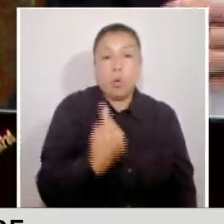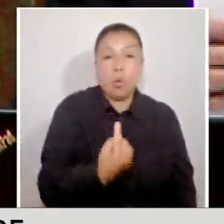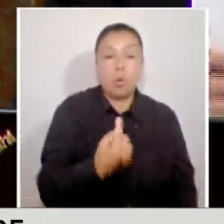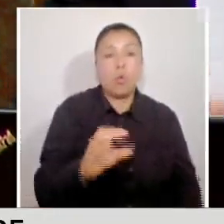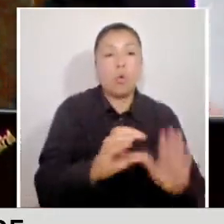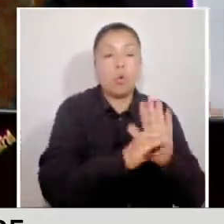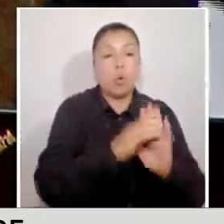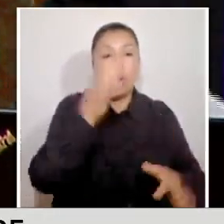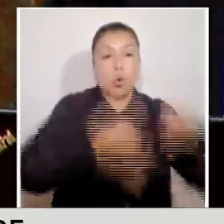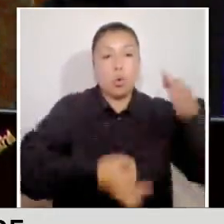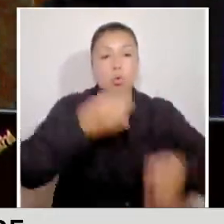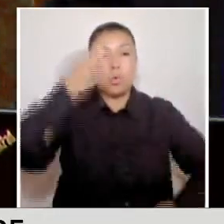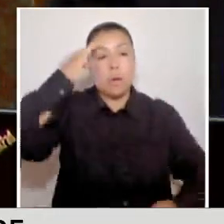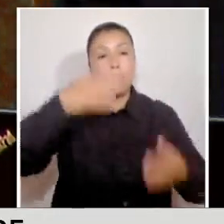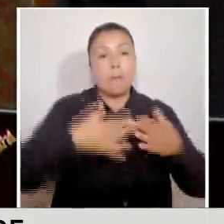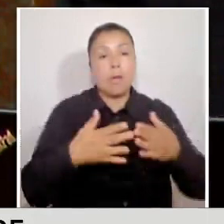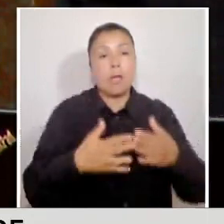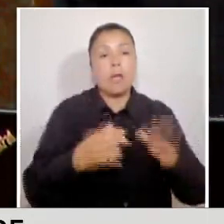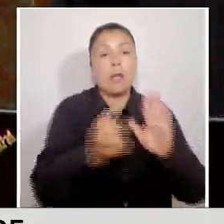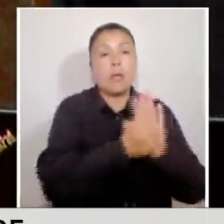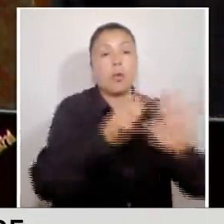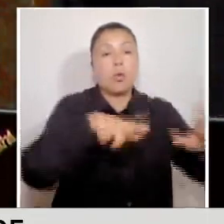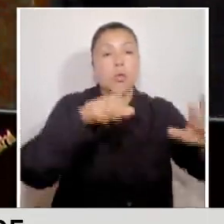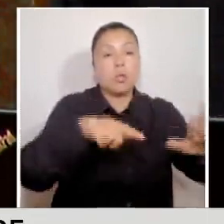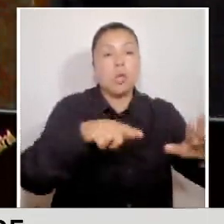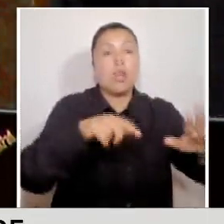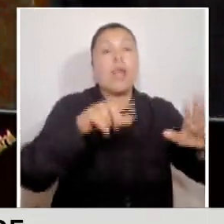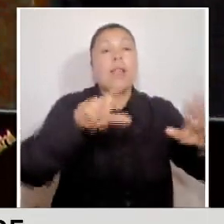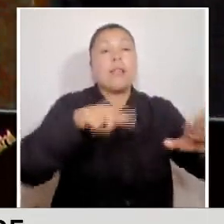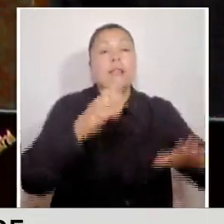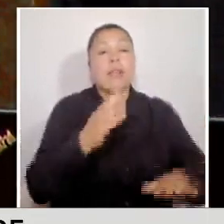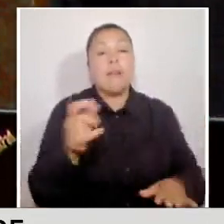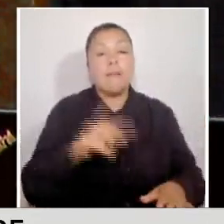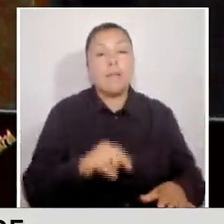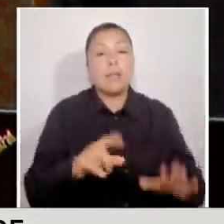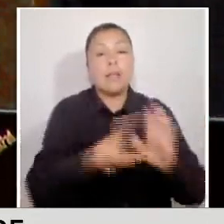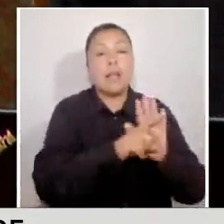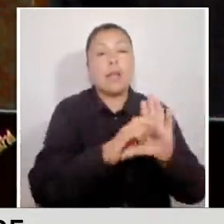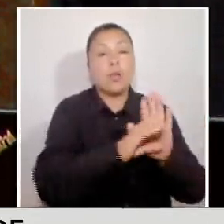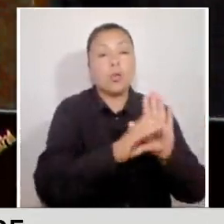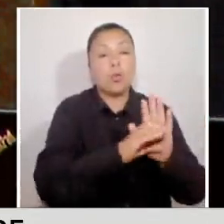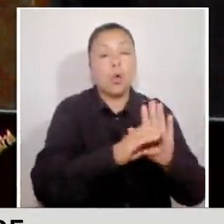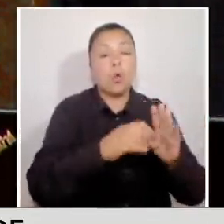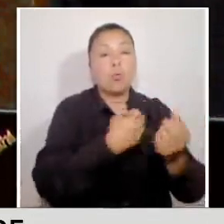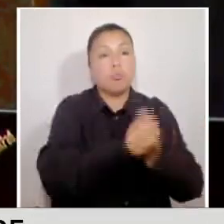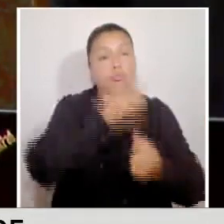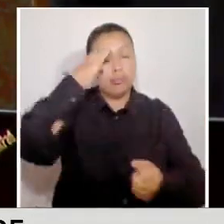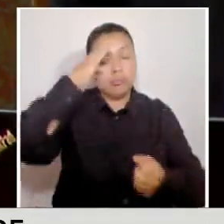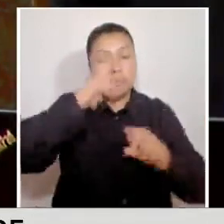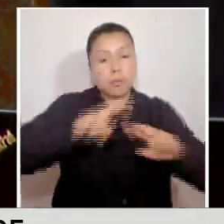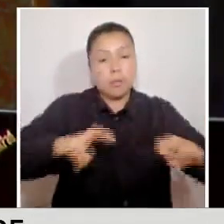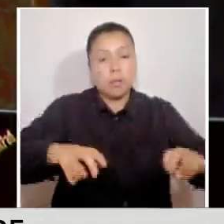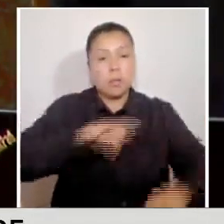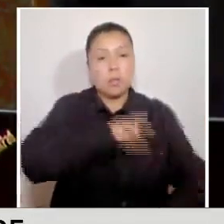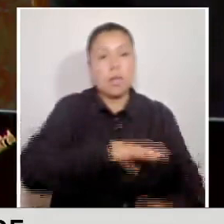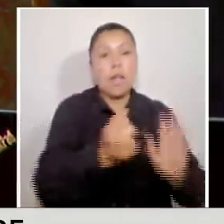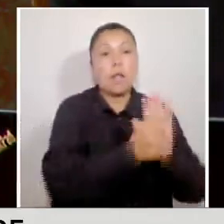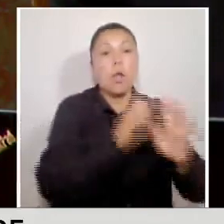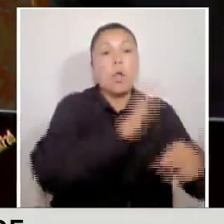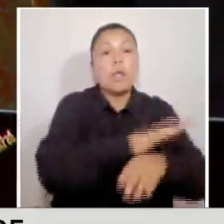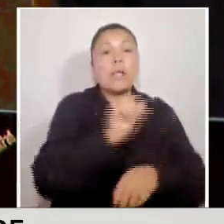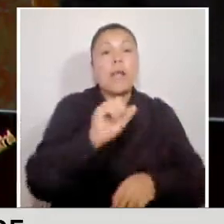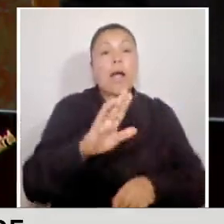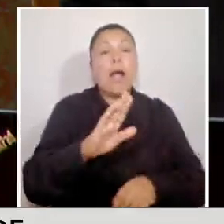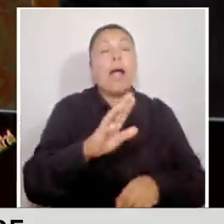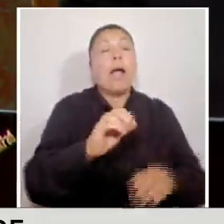Justicia militar en los artículos 17 y 17 bis de la Ley Orgánica de la policía de investigaciones de chile en los artículos 15a y 15b